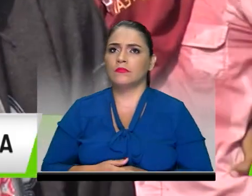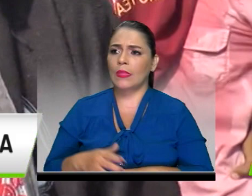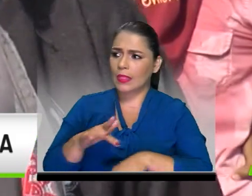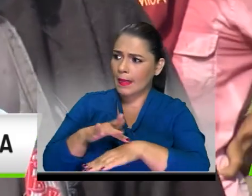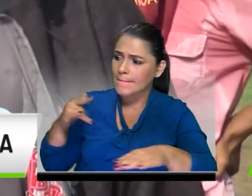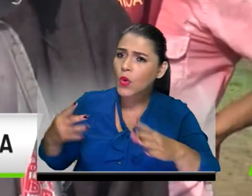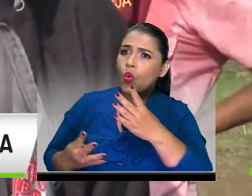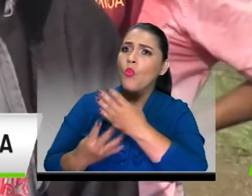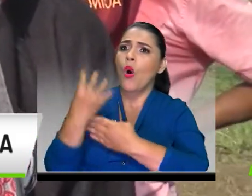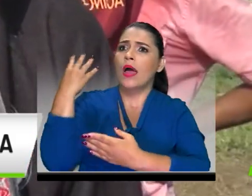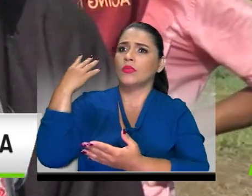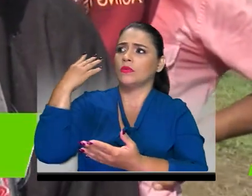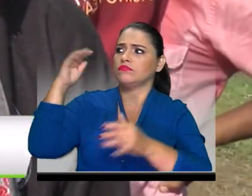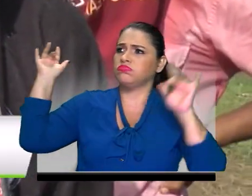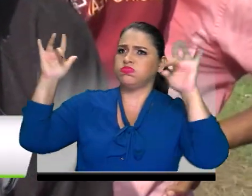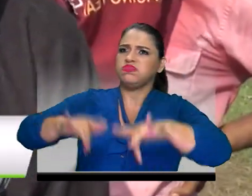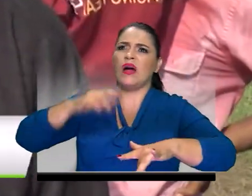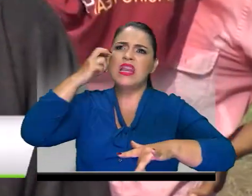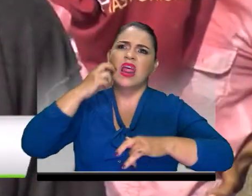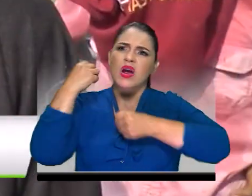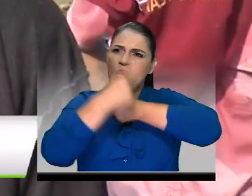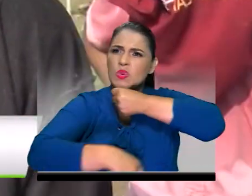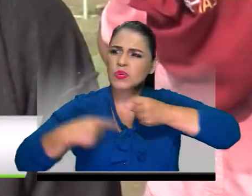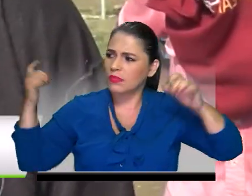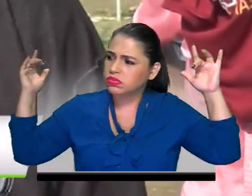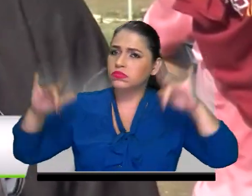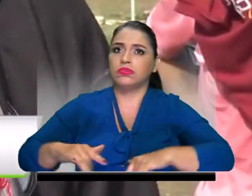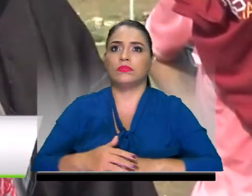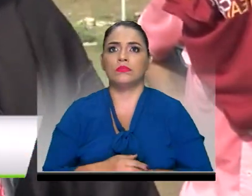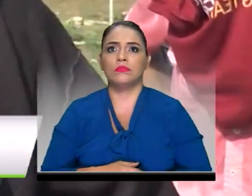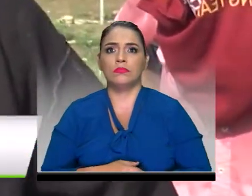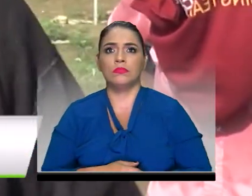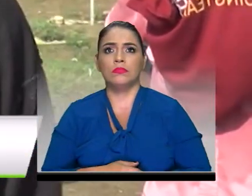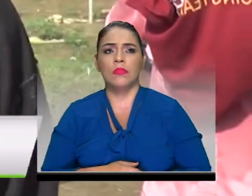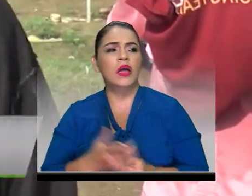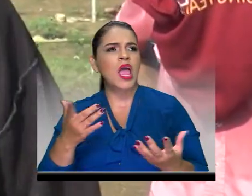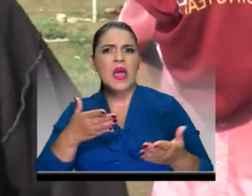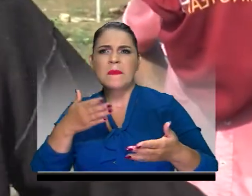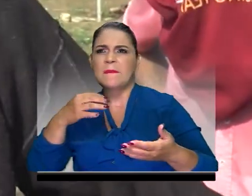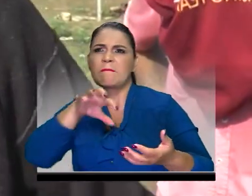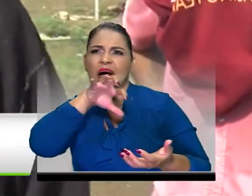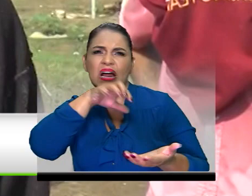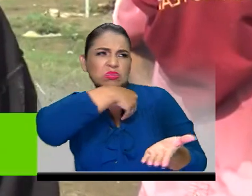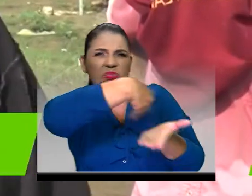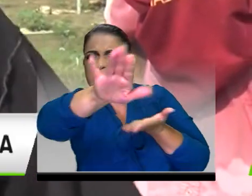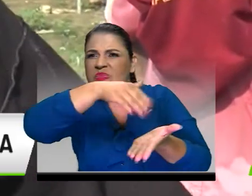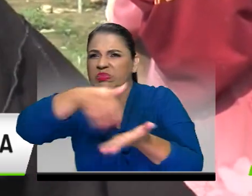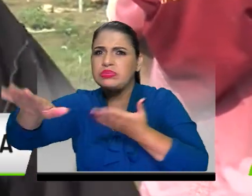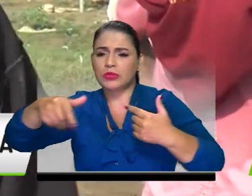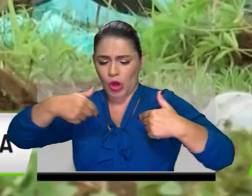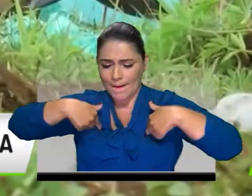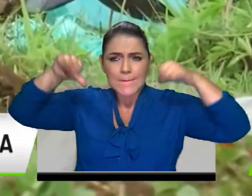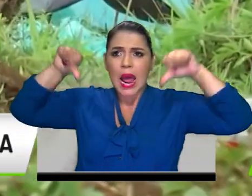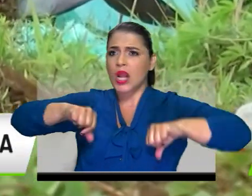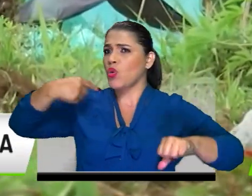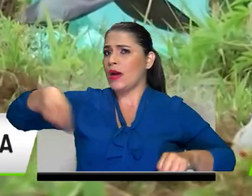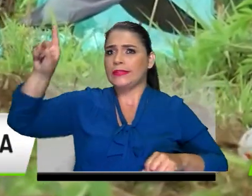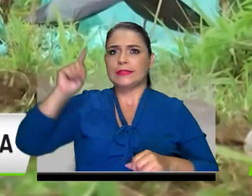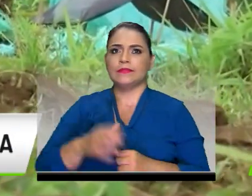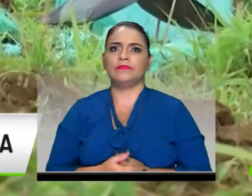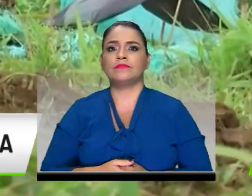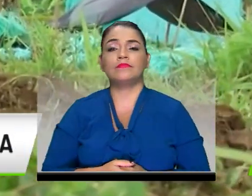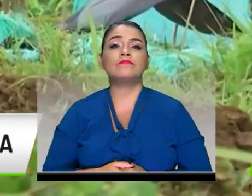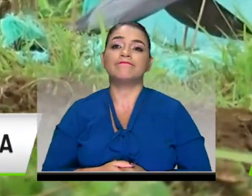aquí, desde las 4 de la mañana. A sacarnos como unos perros, como unos delincuentes, y no somos delincuentes. Con